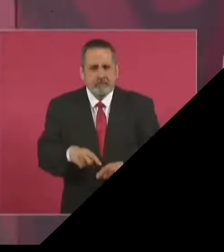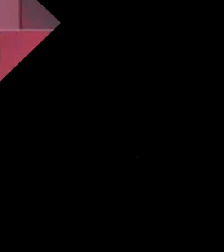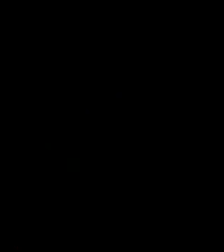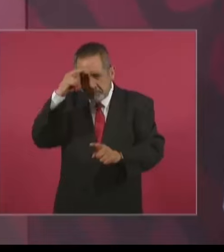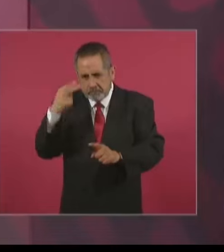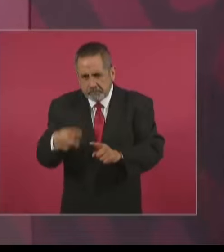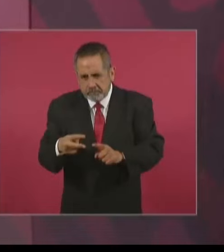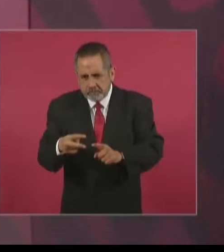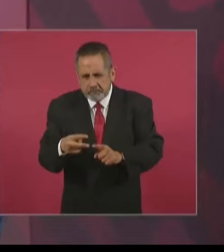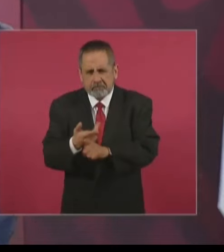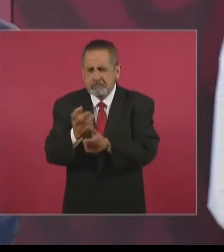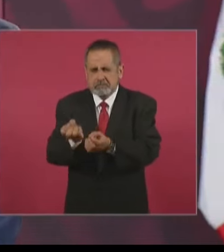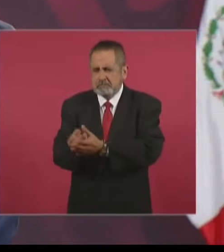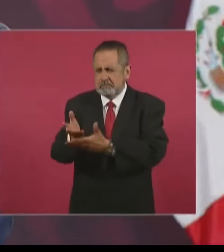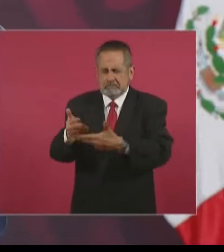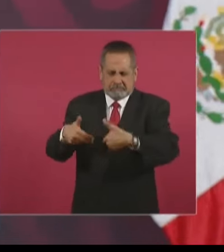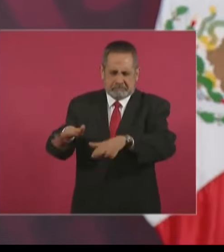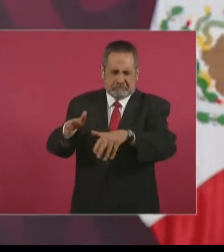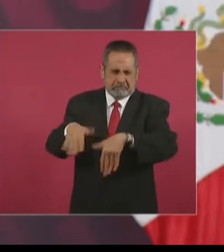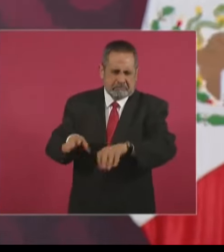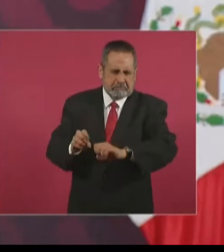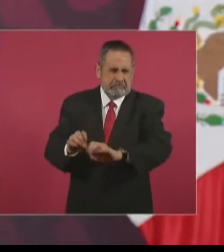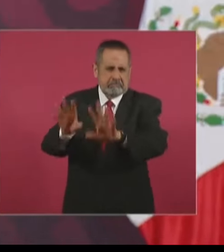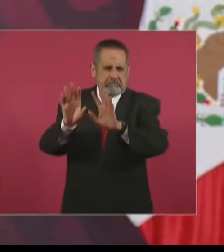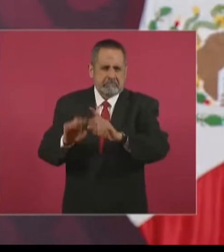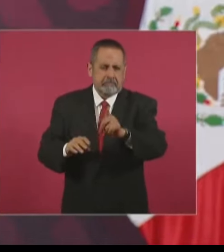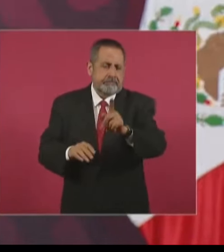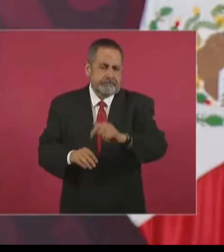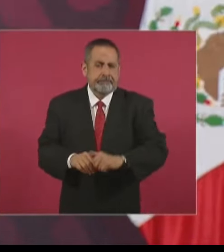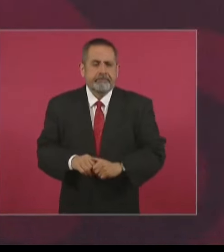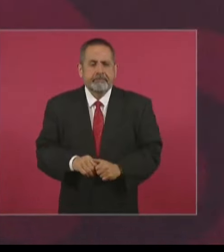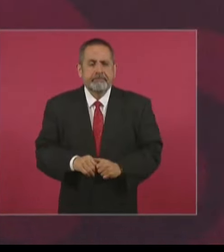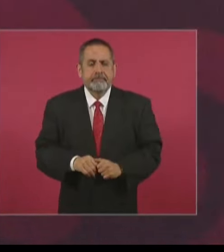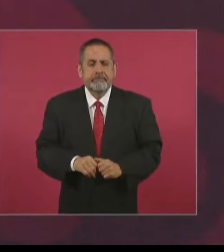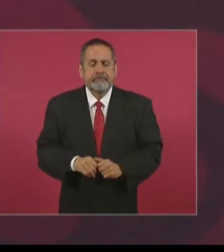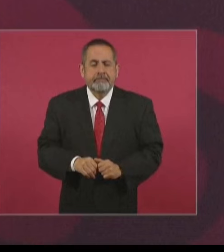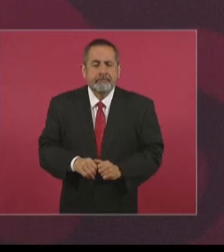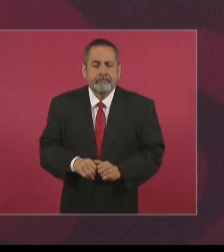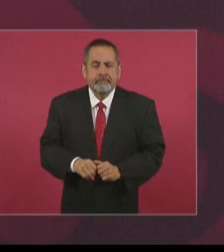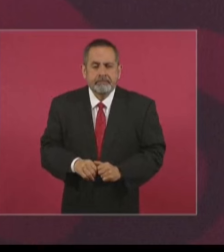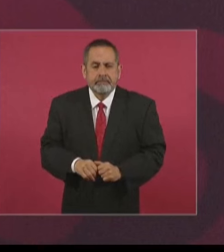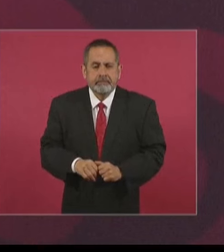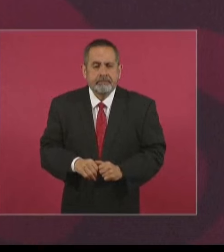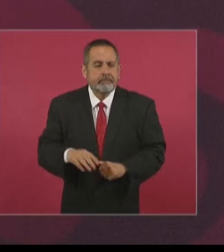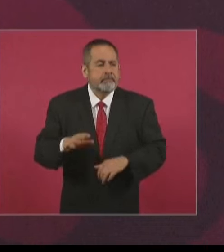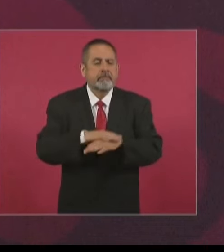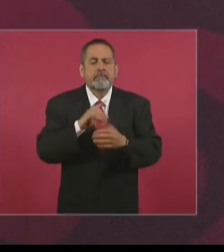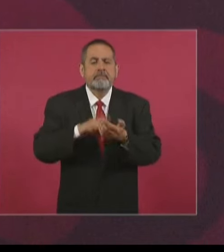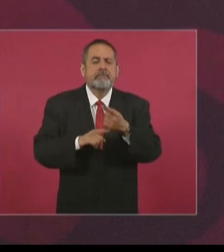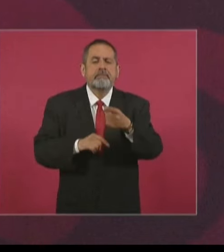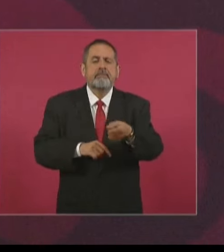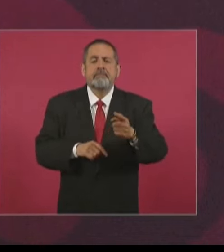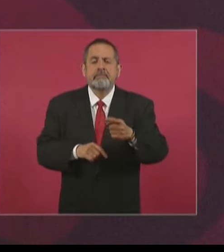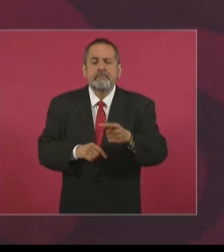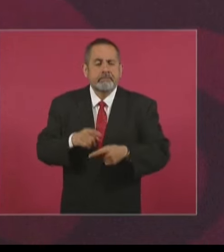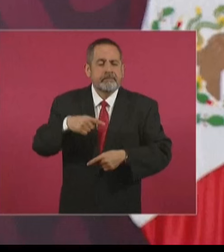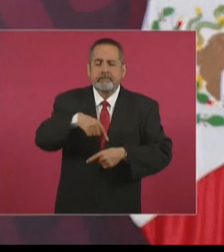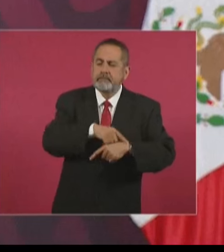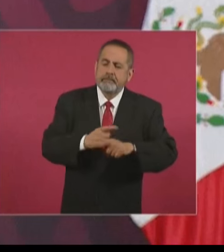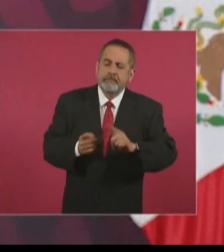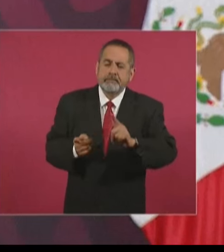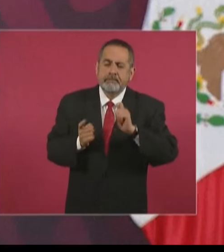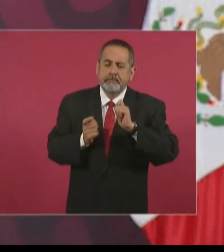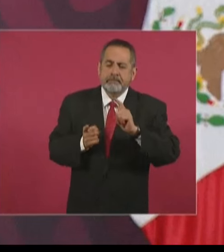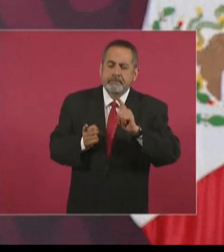en 2 o 3 sexenios. Imagínate que esa superpresidencia, súper poderosa, sin contrapesos, le llegue a quedar a un líder